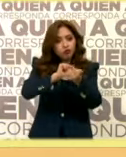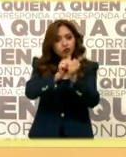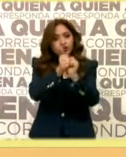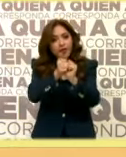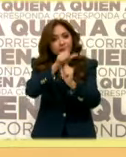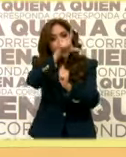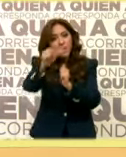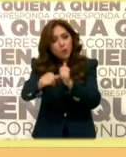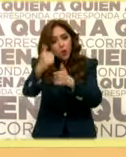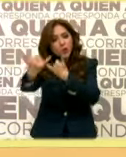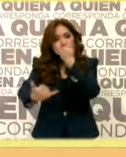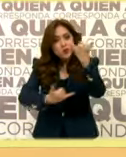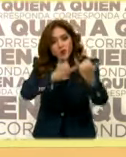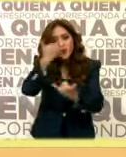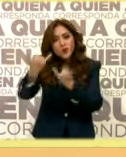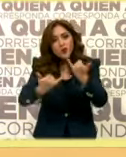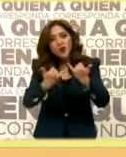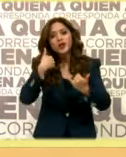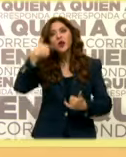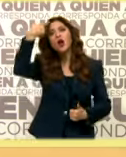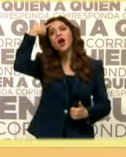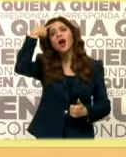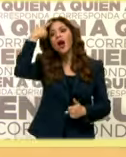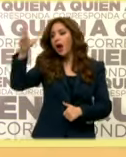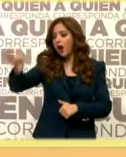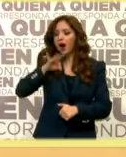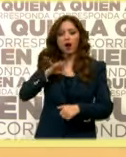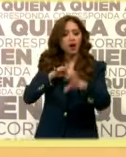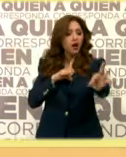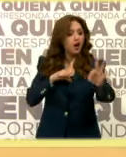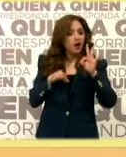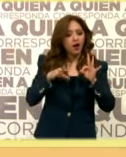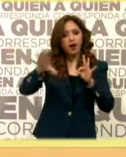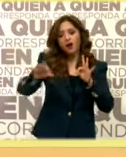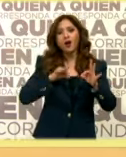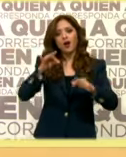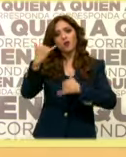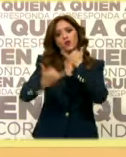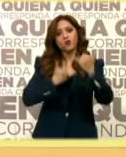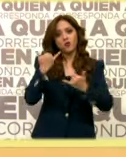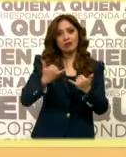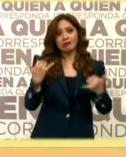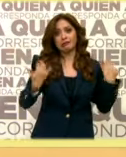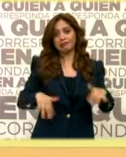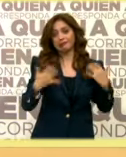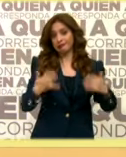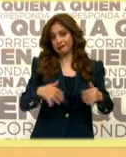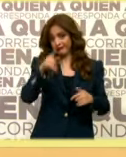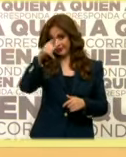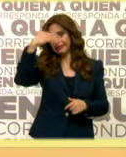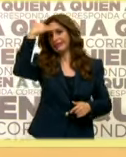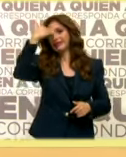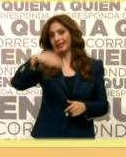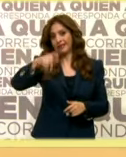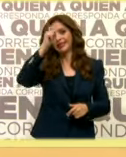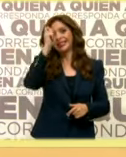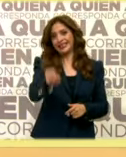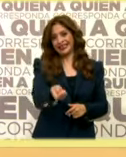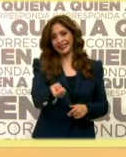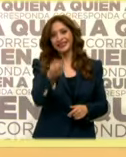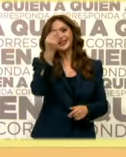los escritorios y acabo comprando una cantidad de juegos maravillosos, novedosos, padrísimo. Es una bronca, ¿eh? Porque le saben el negocio del juego,